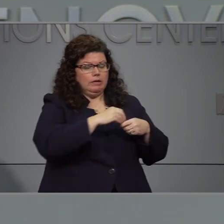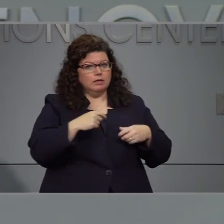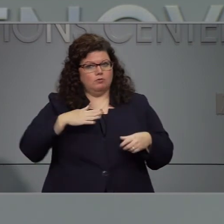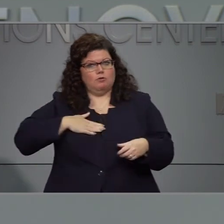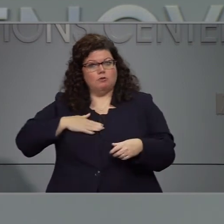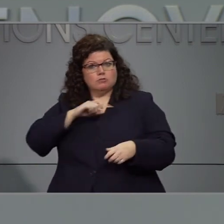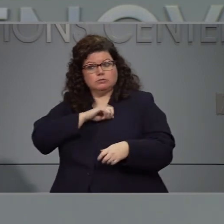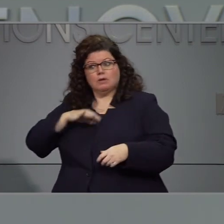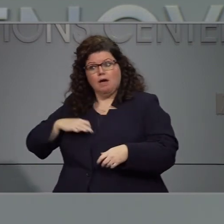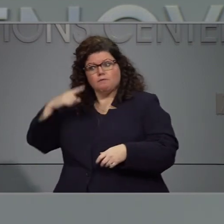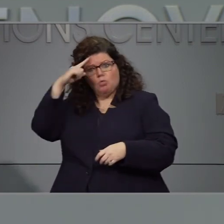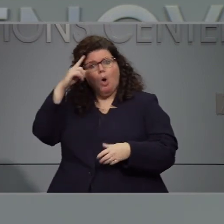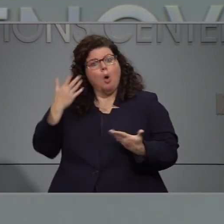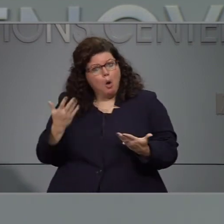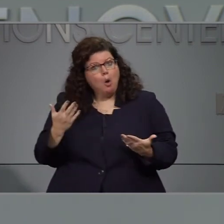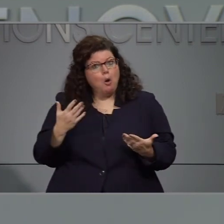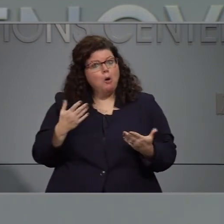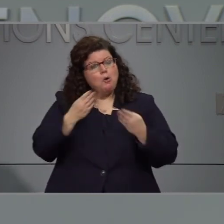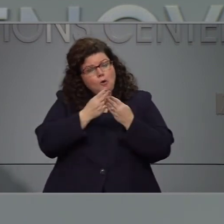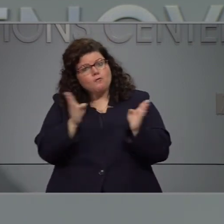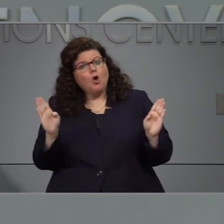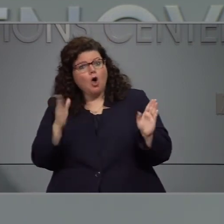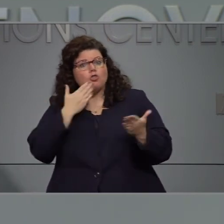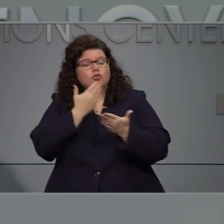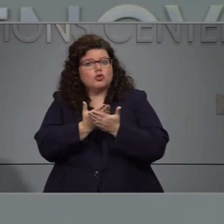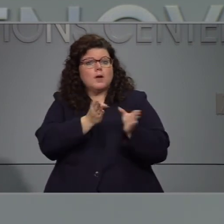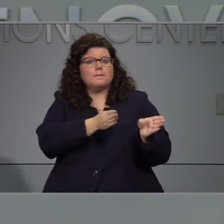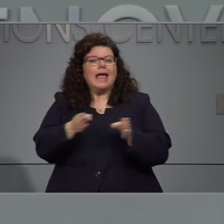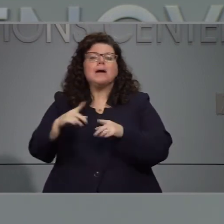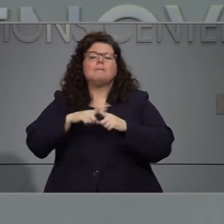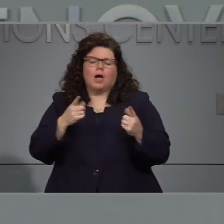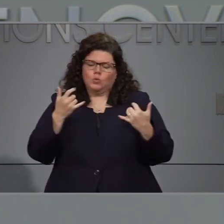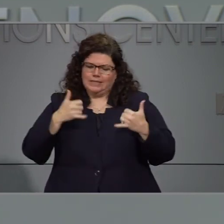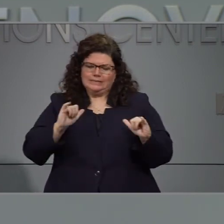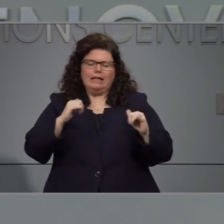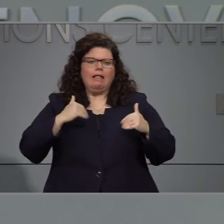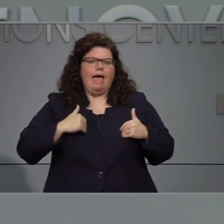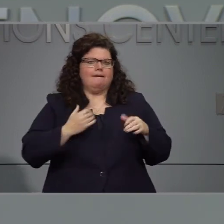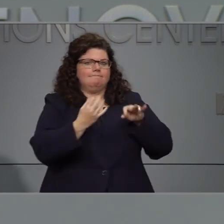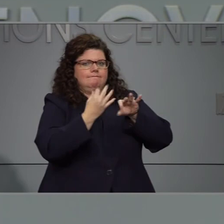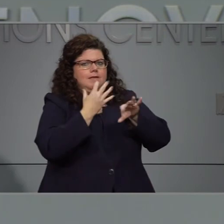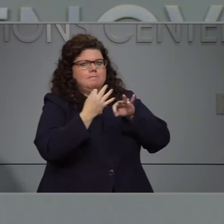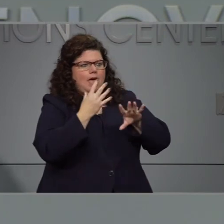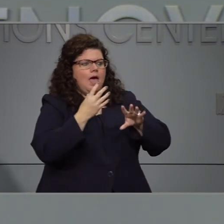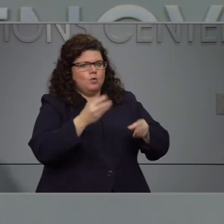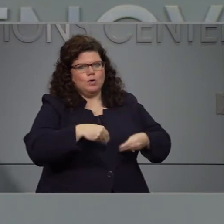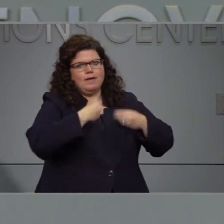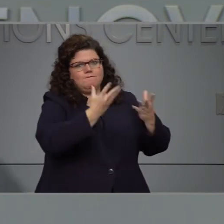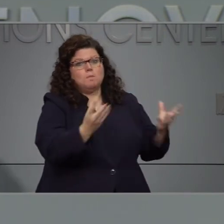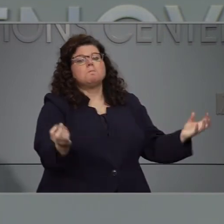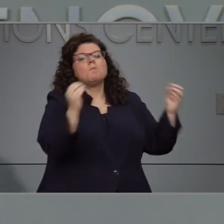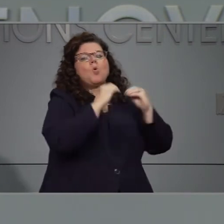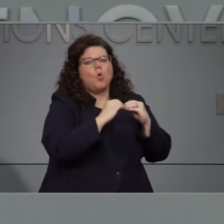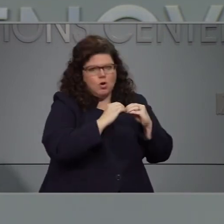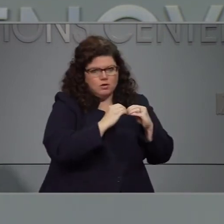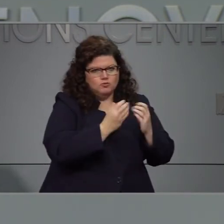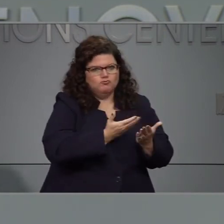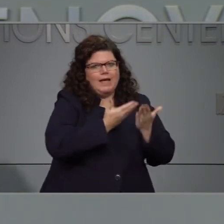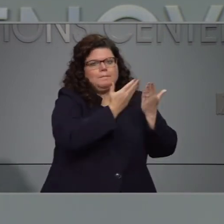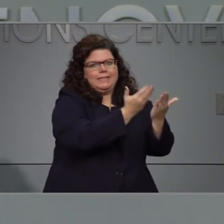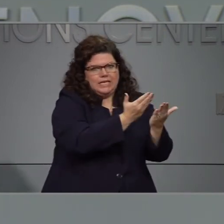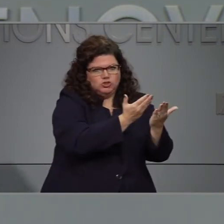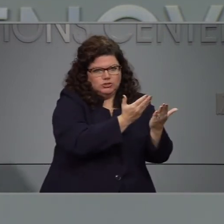personas pensaron que era un plan bueno en general, pero yo sé que también tuvimos